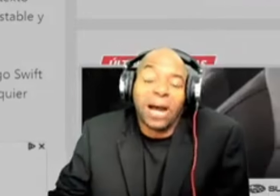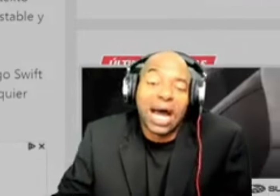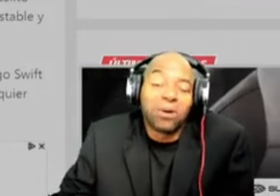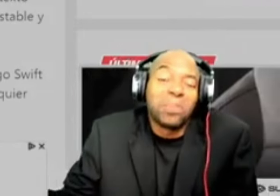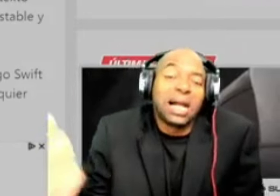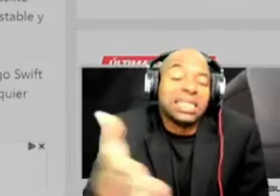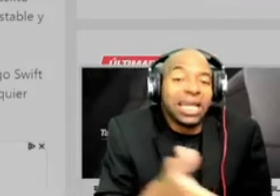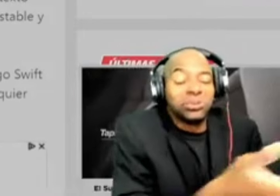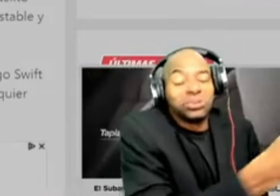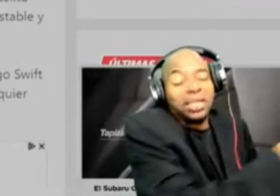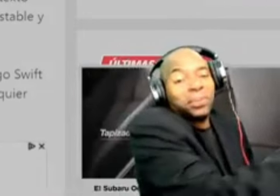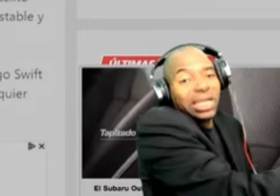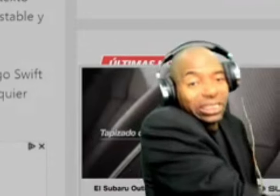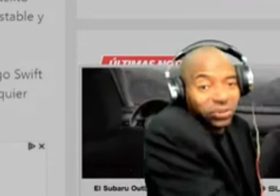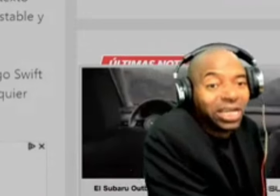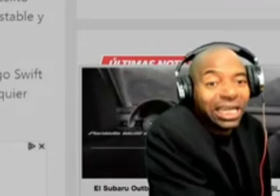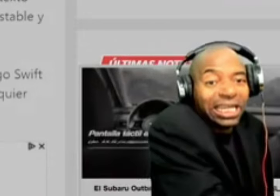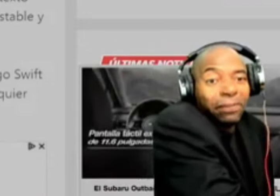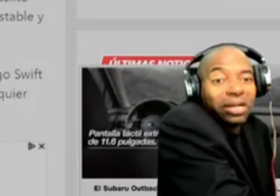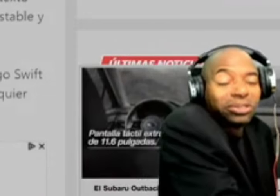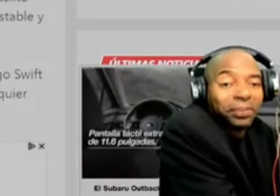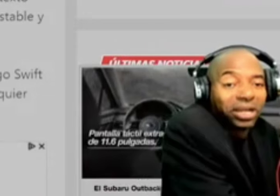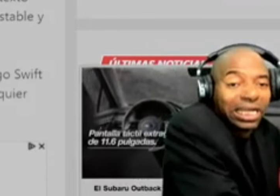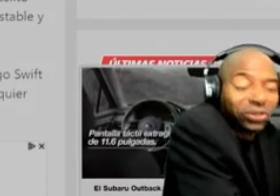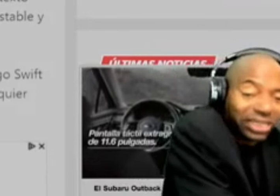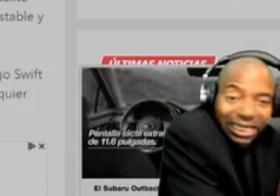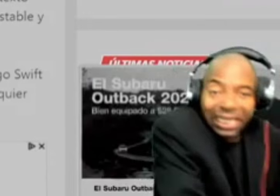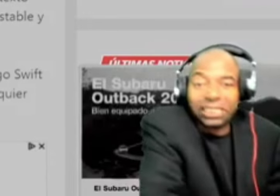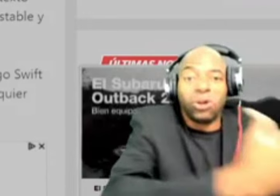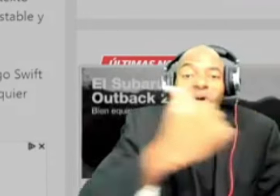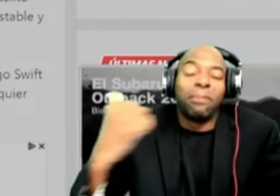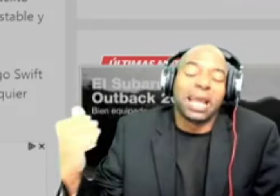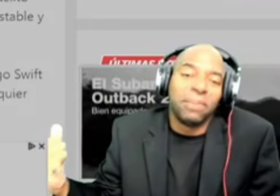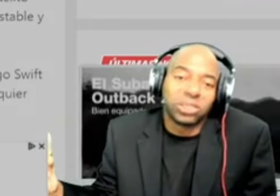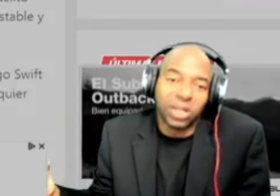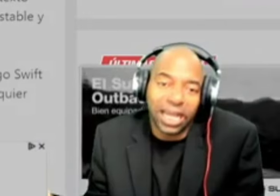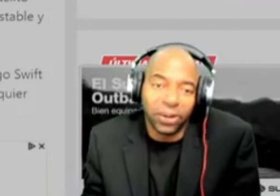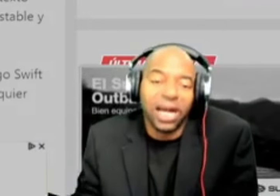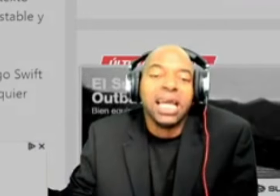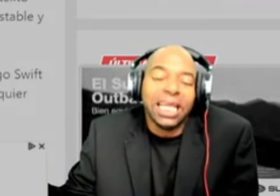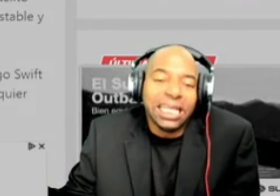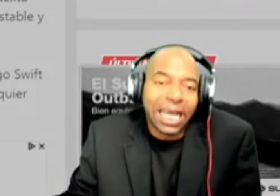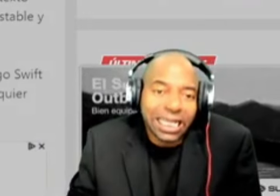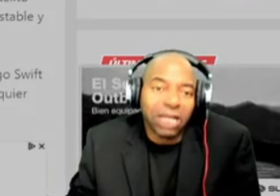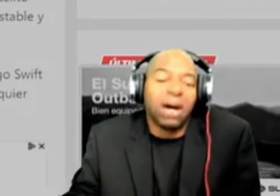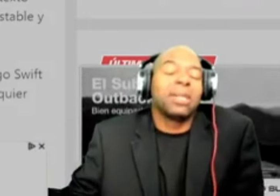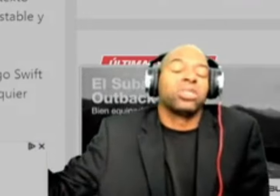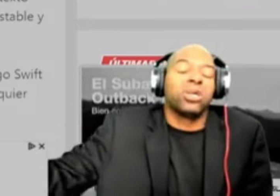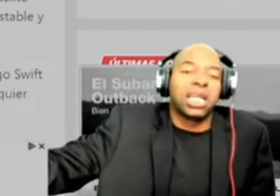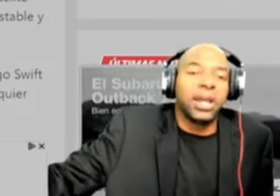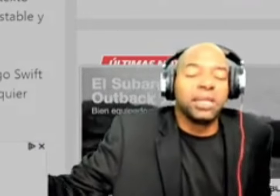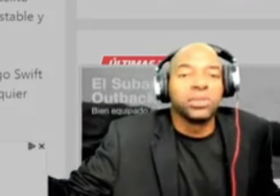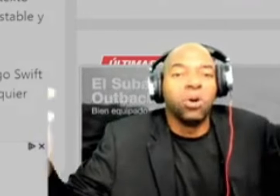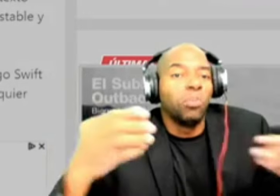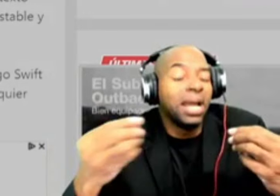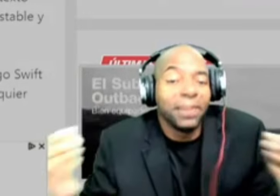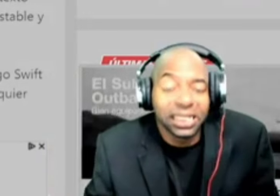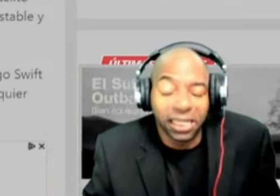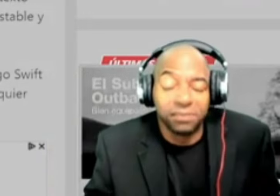te vas en un bar de un tipo de esto y el bar de un tipo de esto te renta un lugar para que invite una jeva y de ahí te vas para tu hotel otra